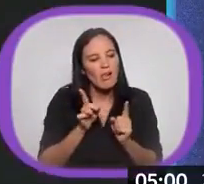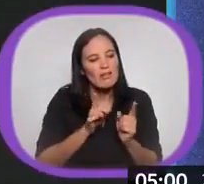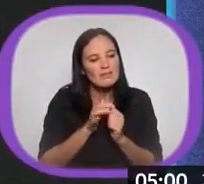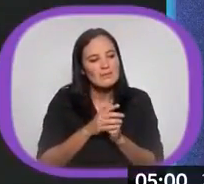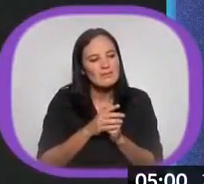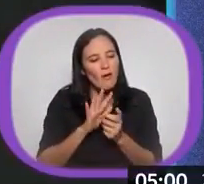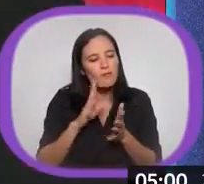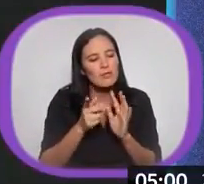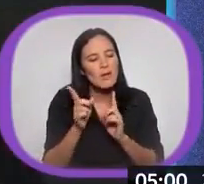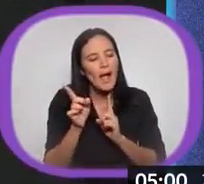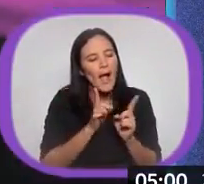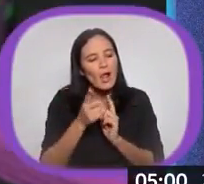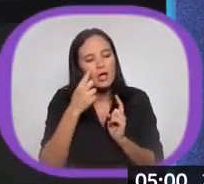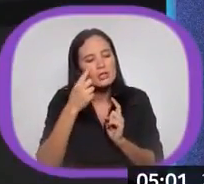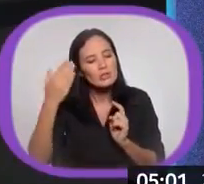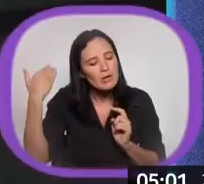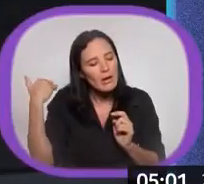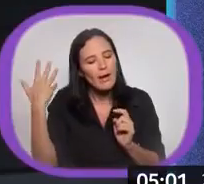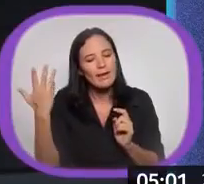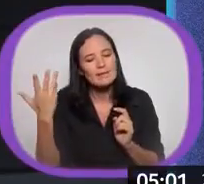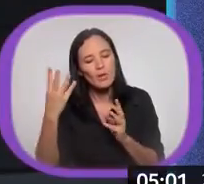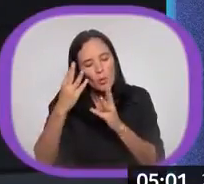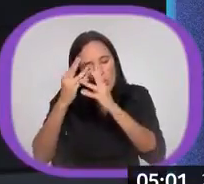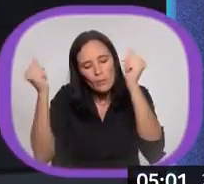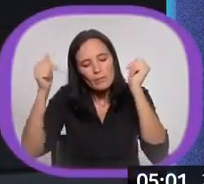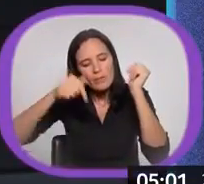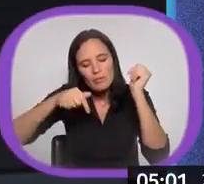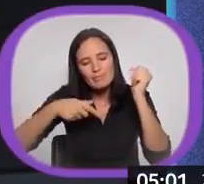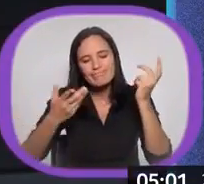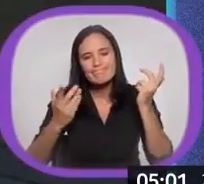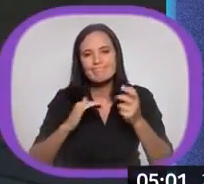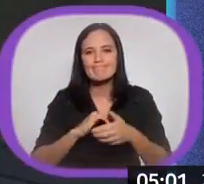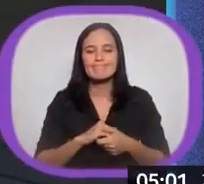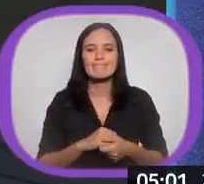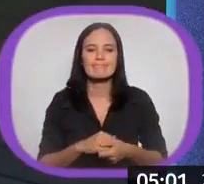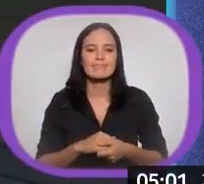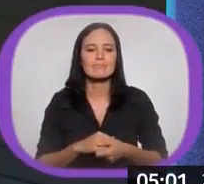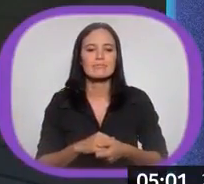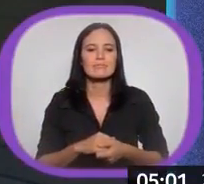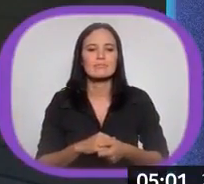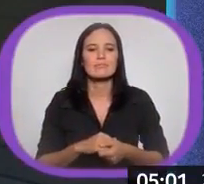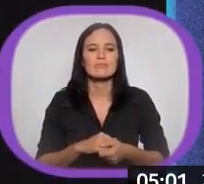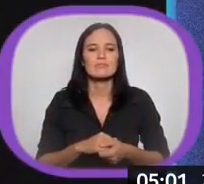Algo casi conocido. Y desapareció.